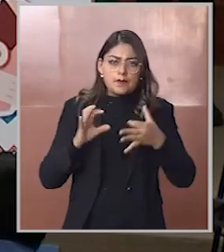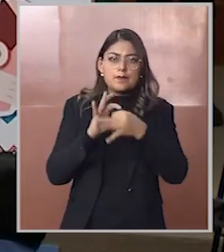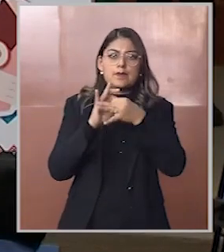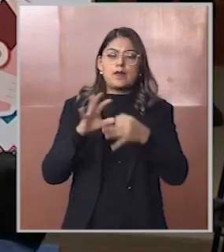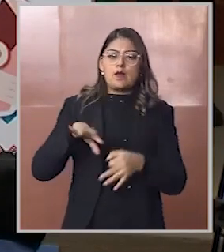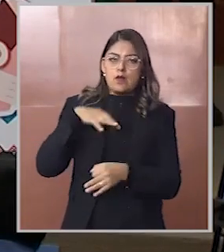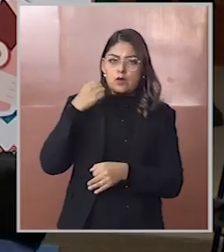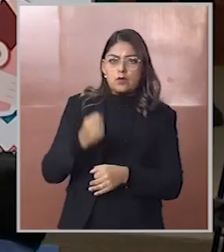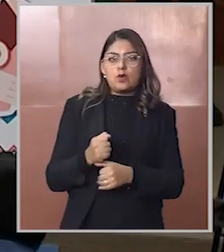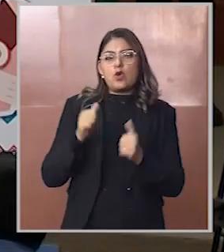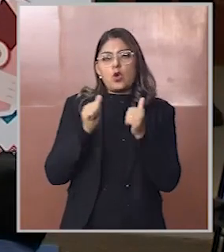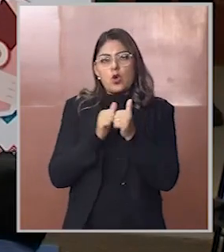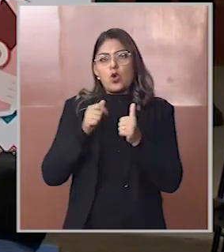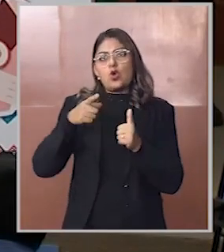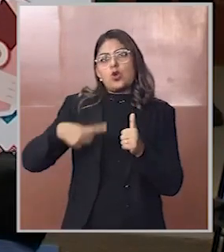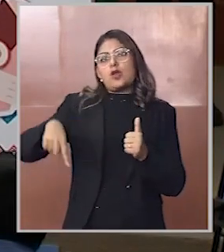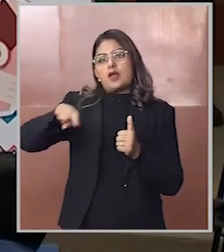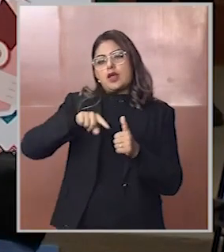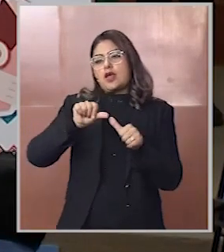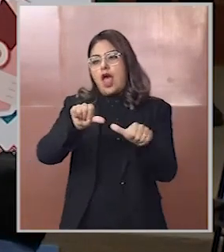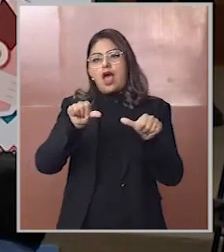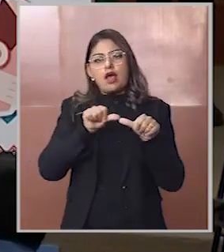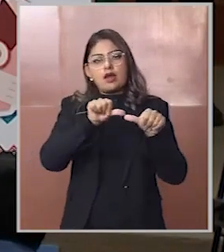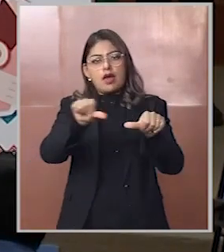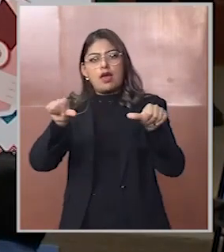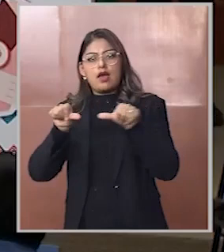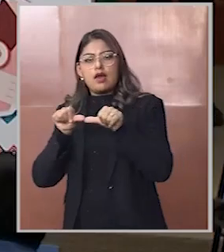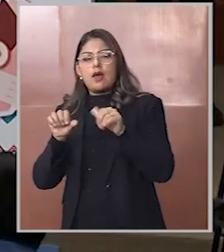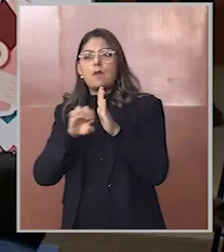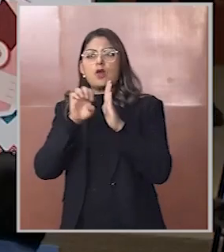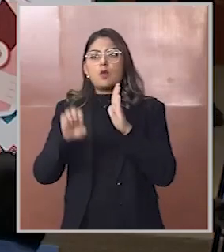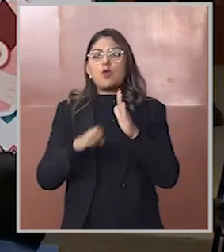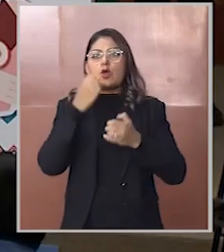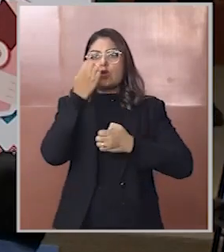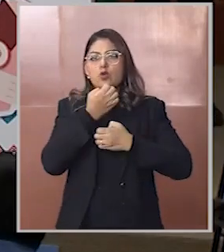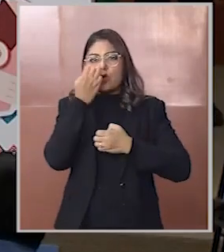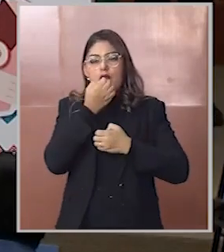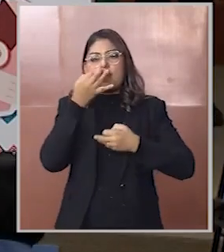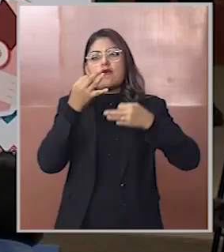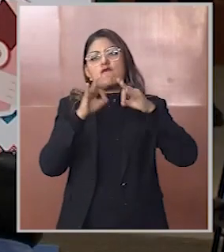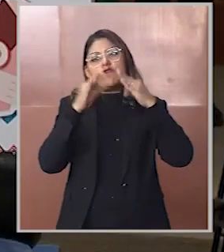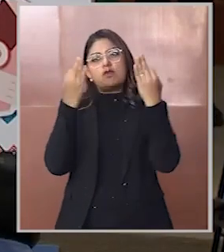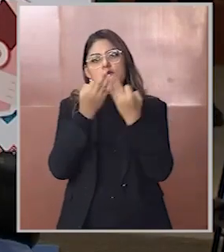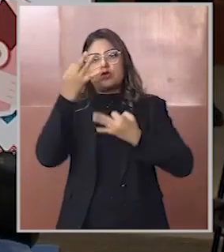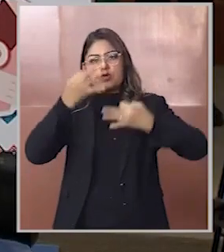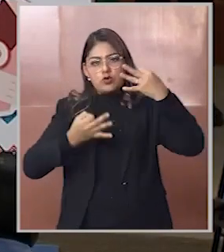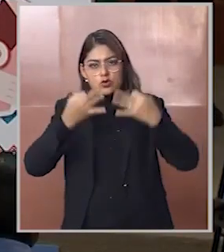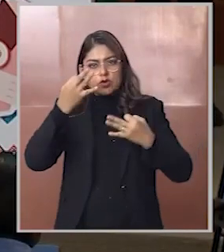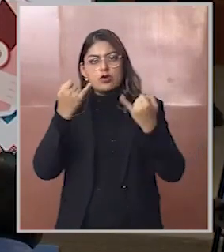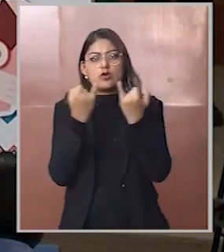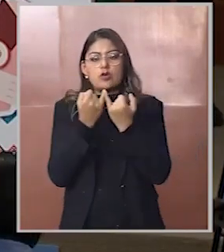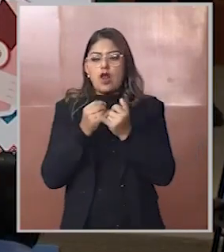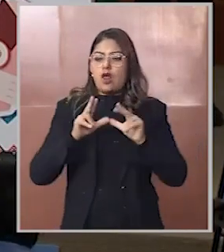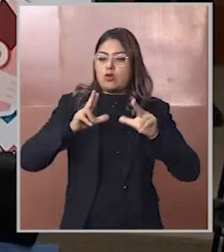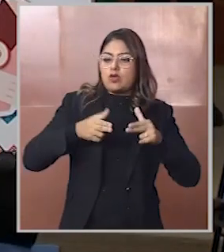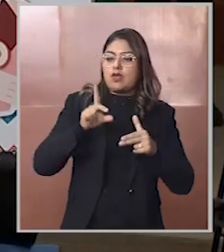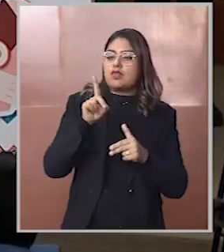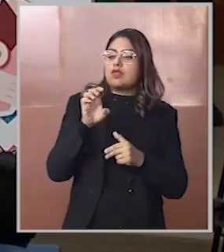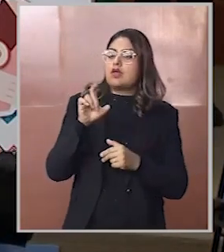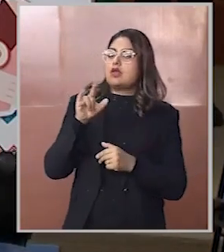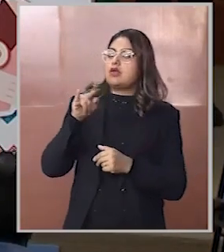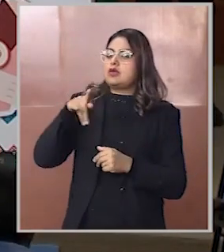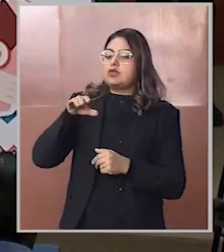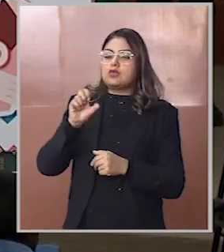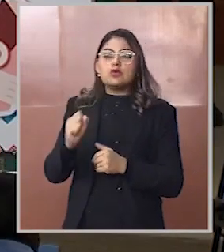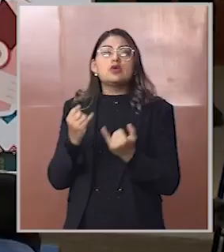esfuerzos que se han encabezado también desde algunas otras áreas como la propia Escuela Federal de formación judicial la unidad de peritos